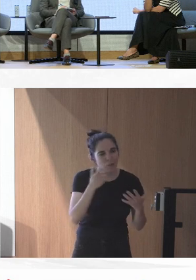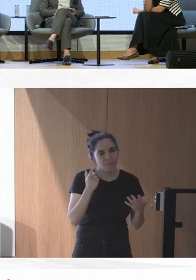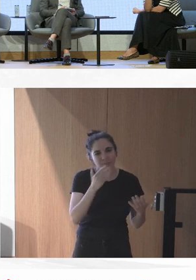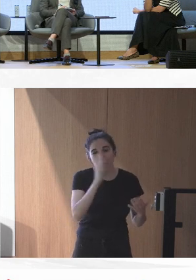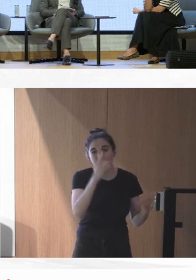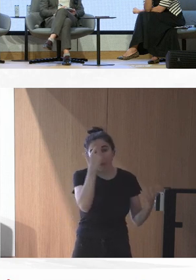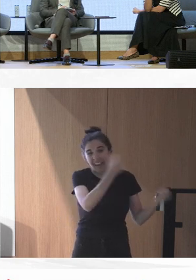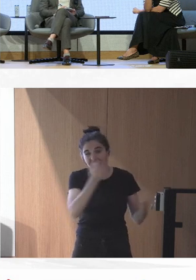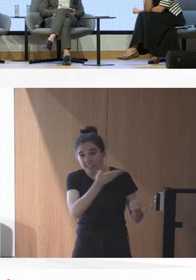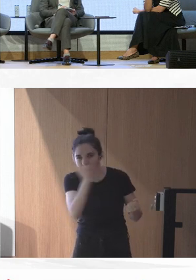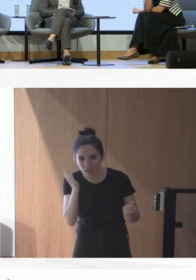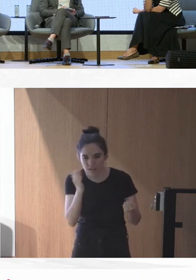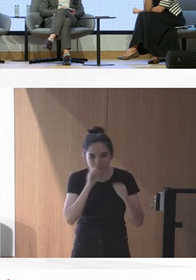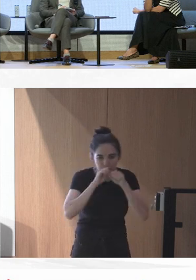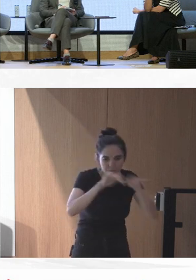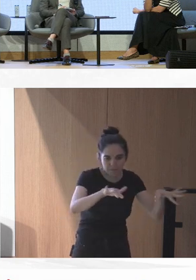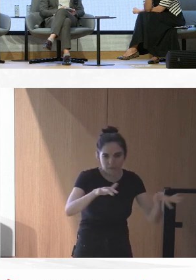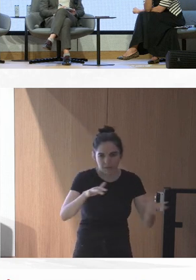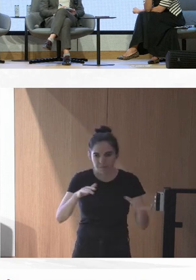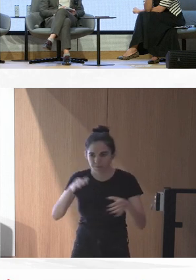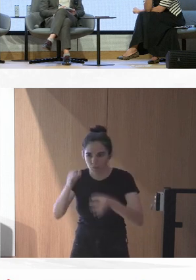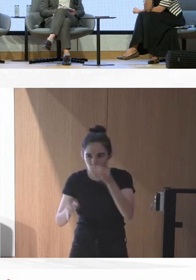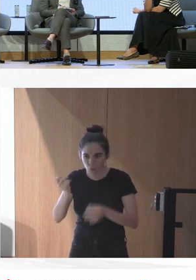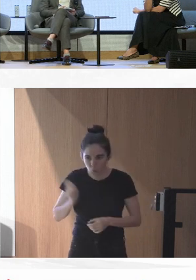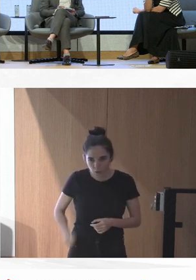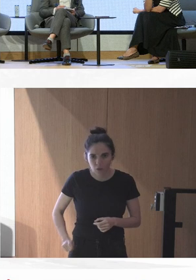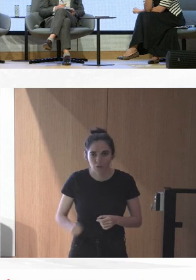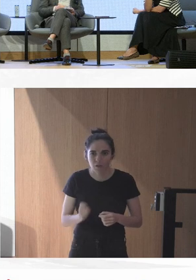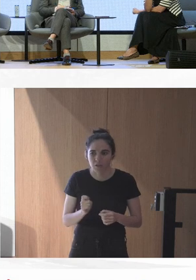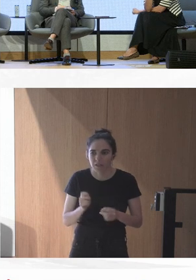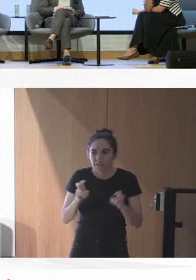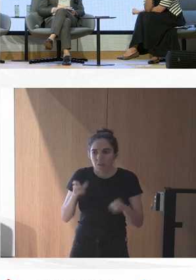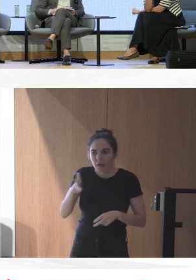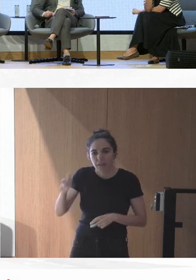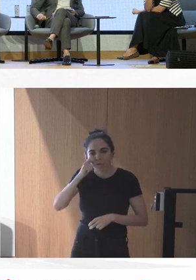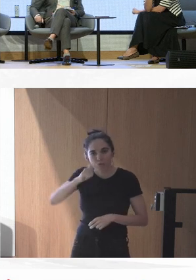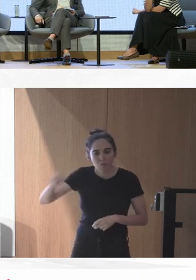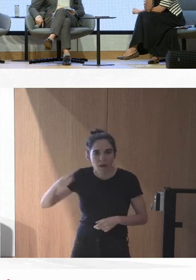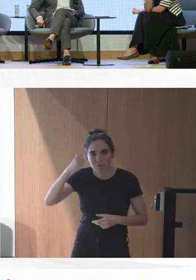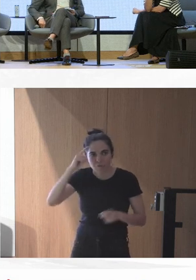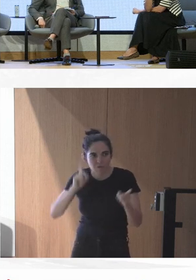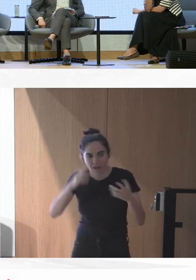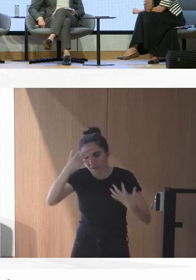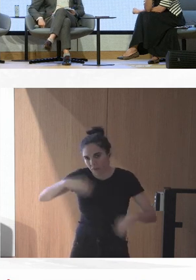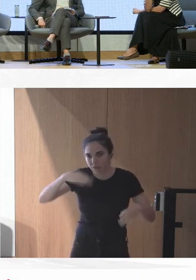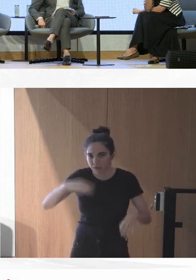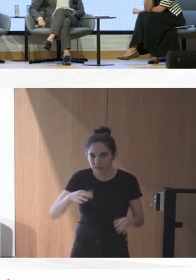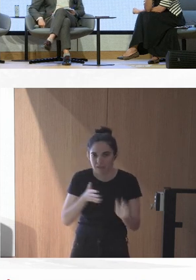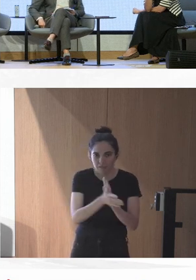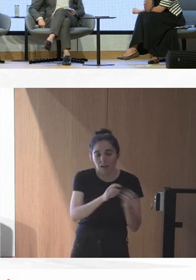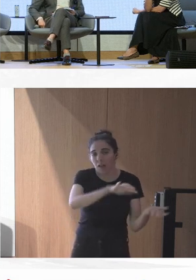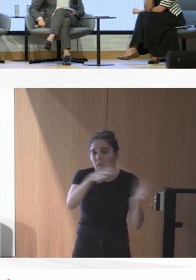estas operadores jurídicos que no tienen mayores conocimientos en derechos humanos y que al final son quienes aplican